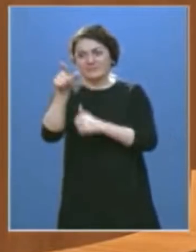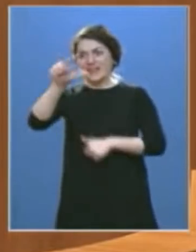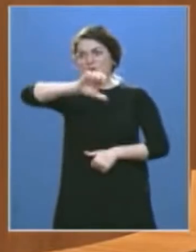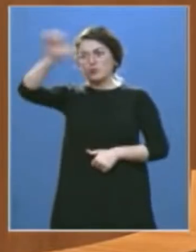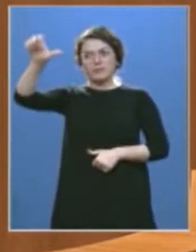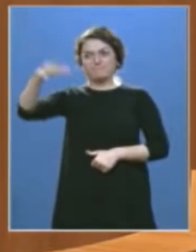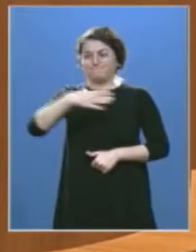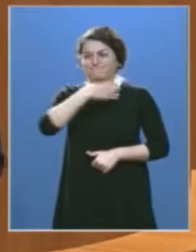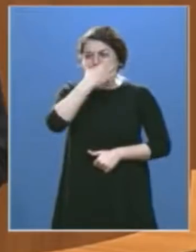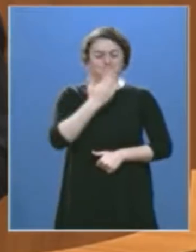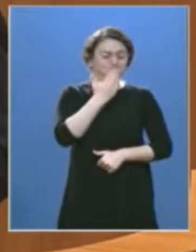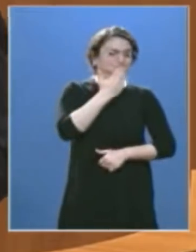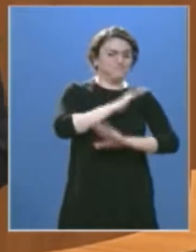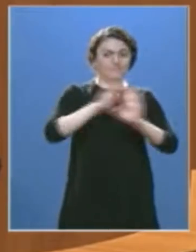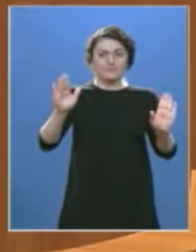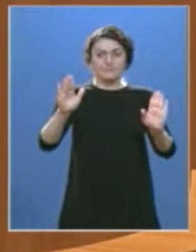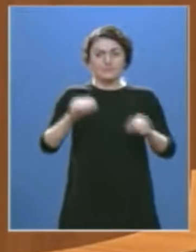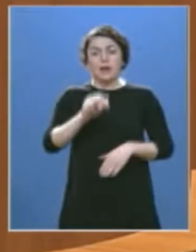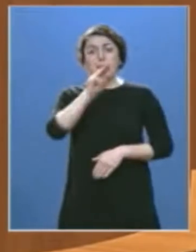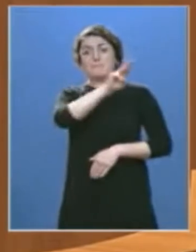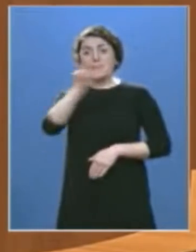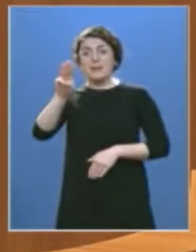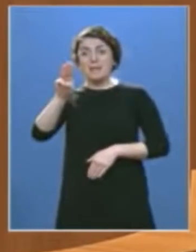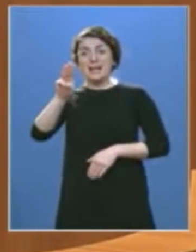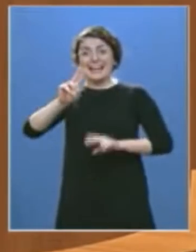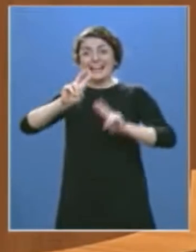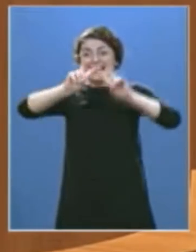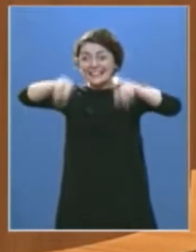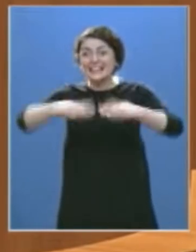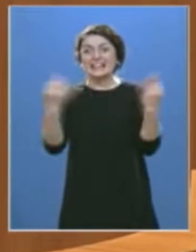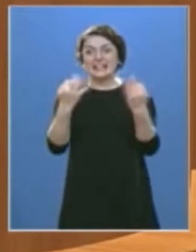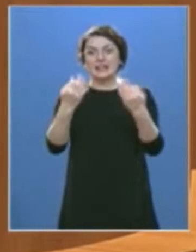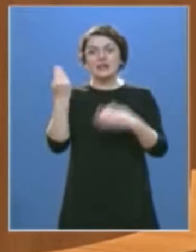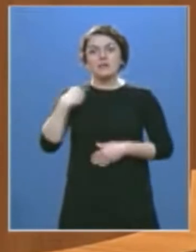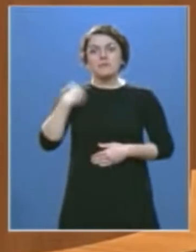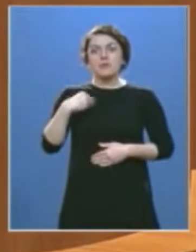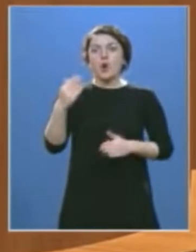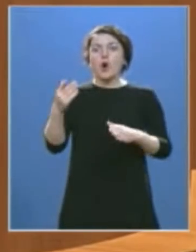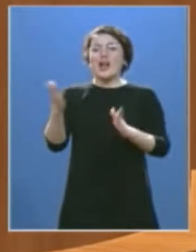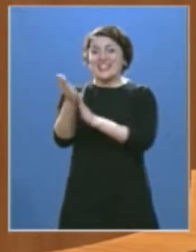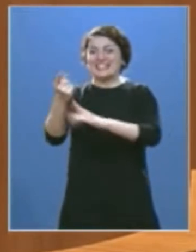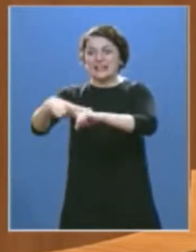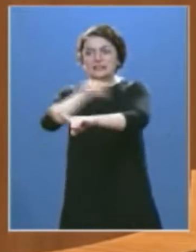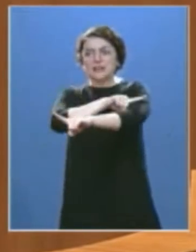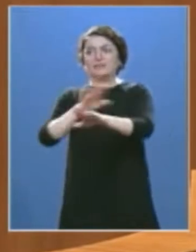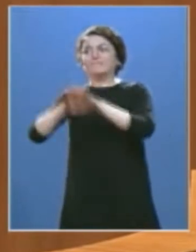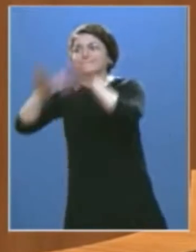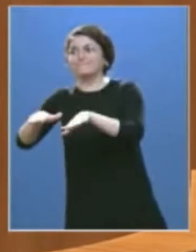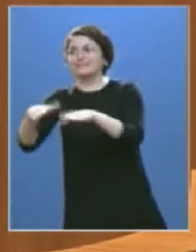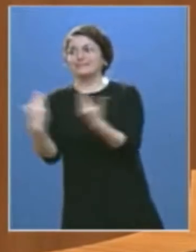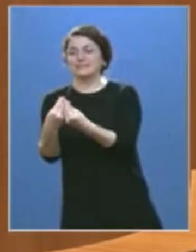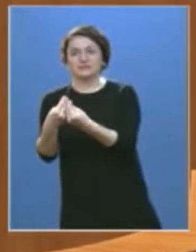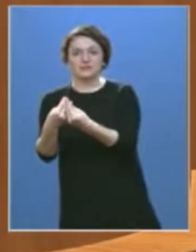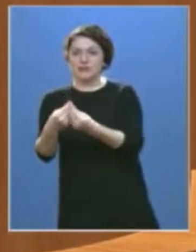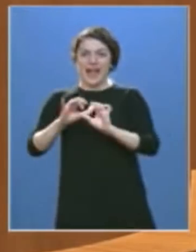A regeneración do Partido Popular patrio era echase aos brazos da extrema derecha. Está claro que o Sr. Feijó e usted, Sr.